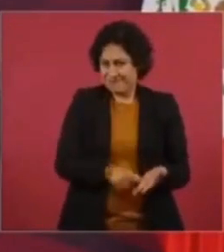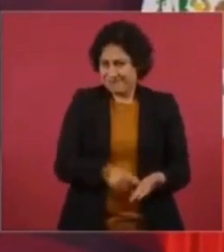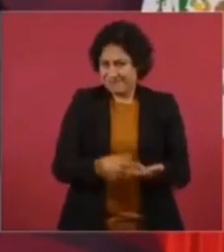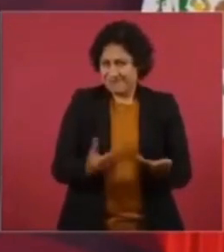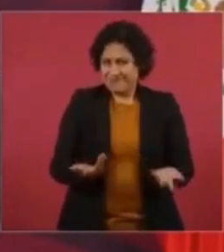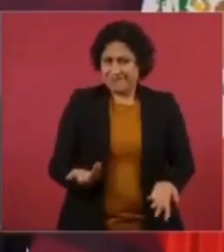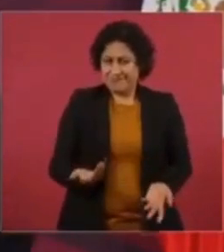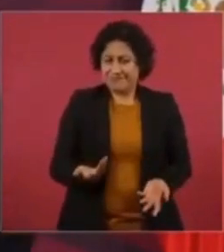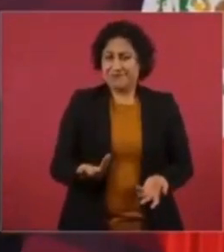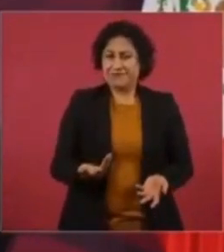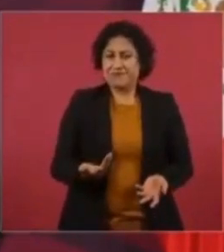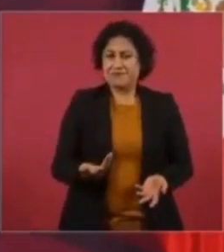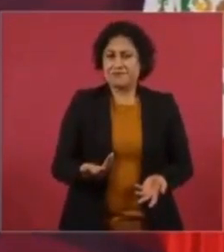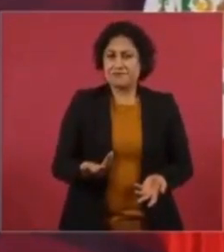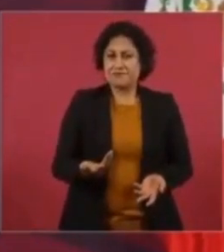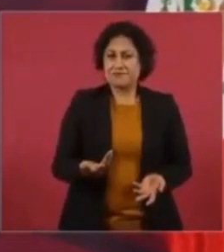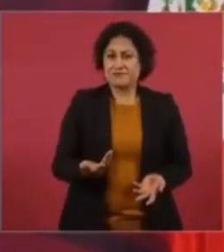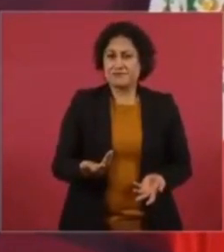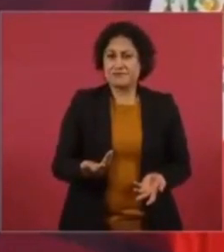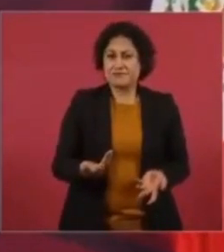¿Cuántos años luchando